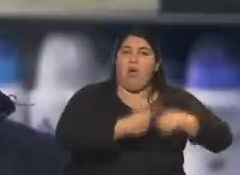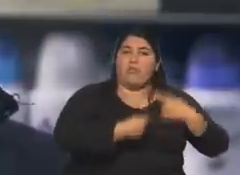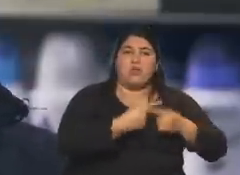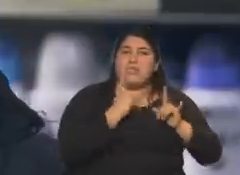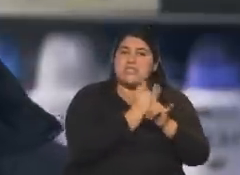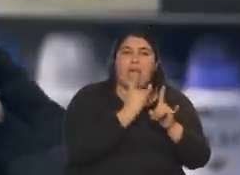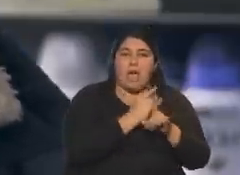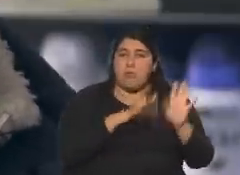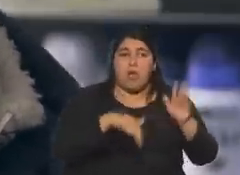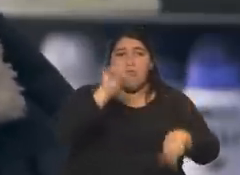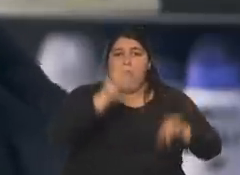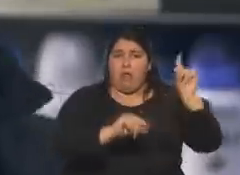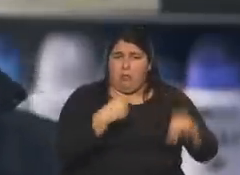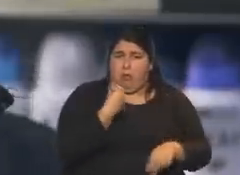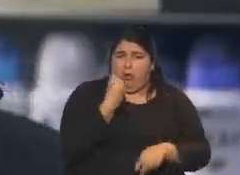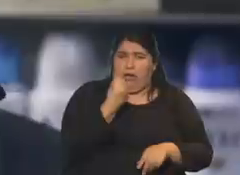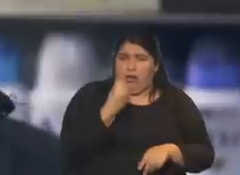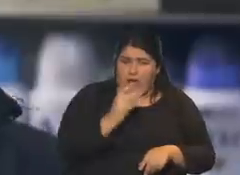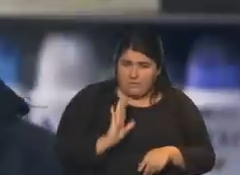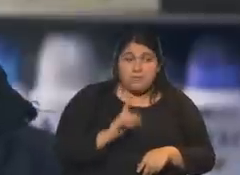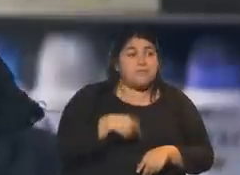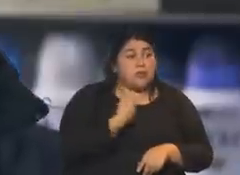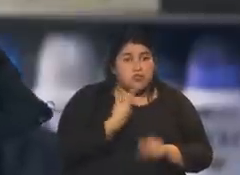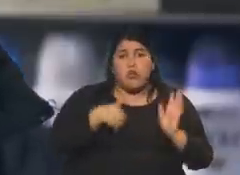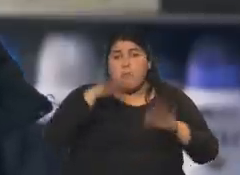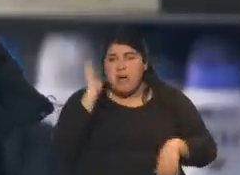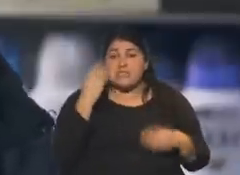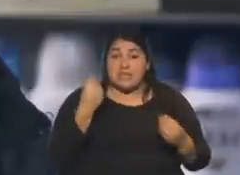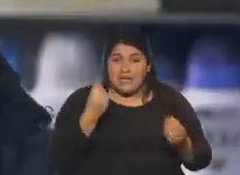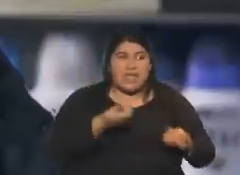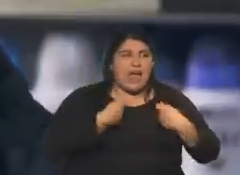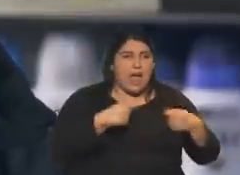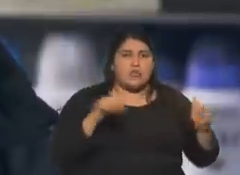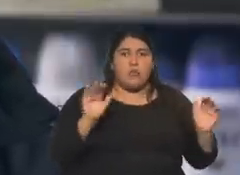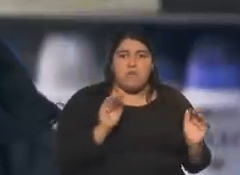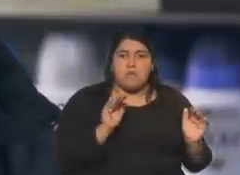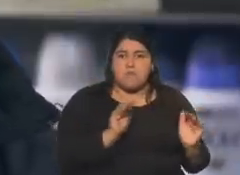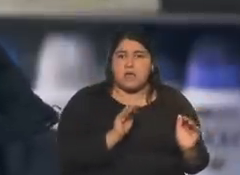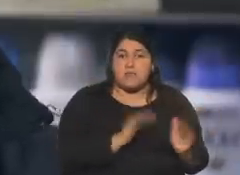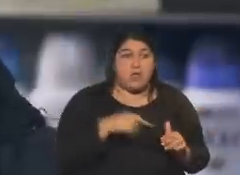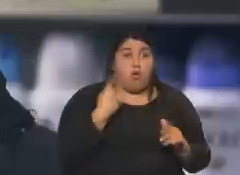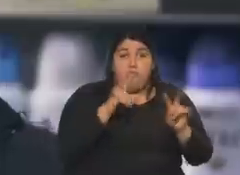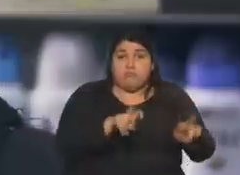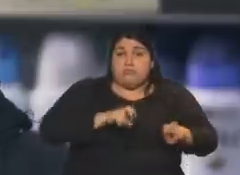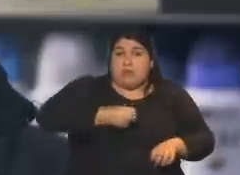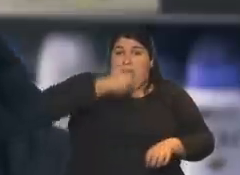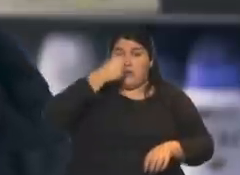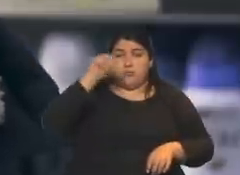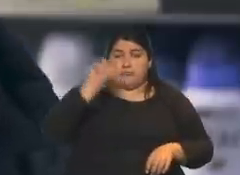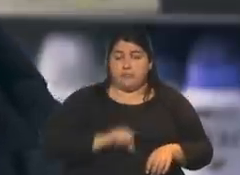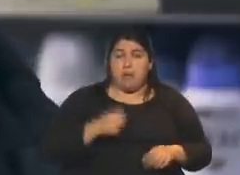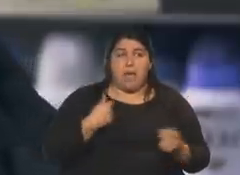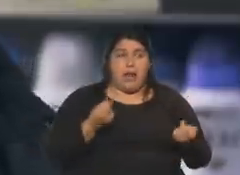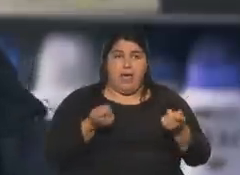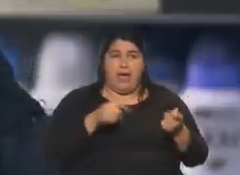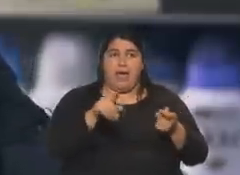Entonces, nos pasa de que, por ejemplo, estamos cada vez tratando de achicar más nuestro margen de rentabilidad, ¿pero para qué? Para sostener